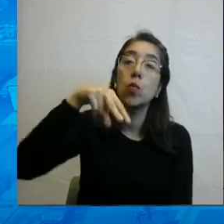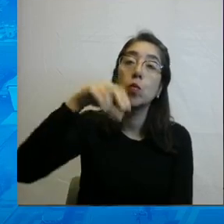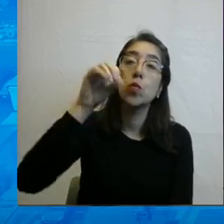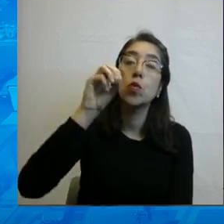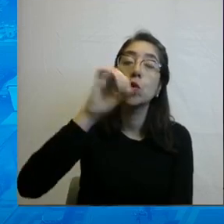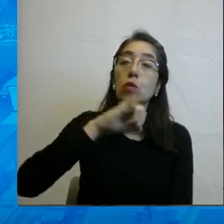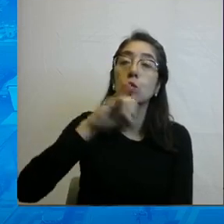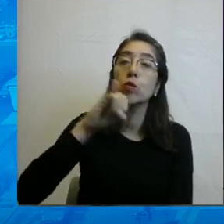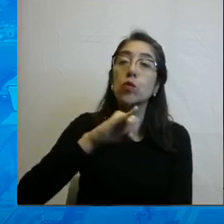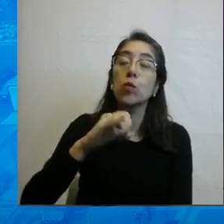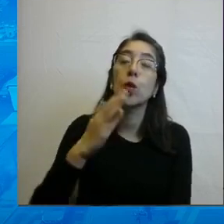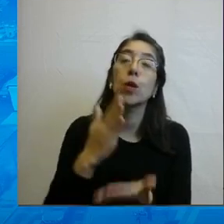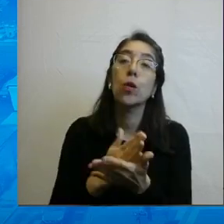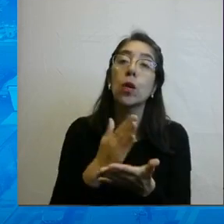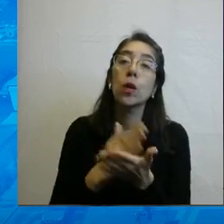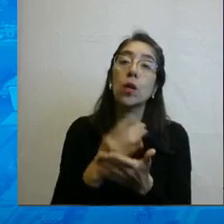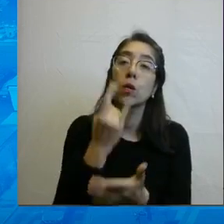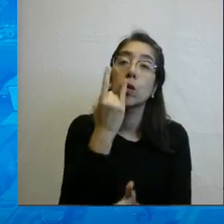Alto.